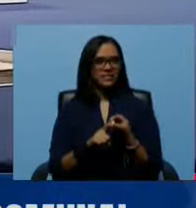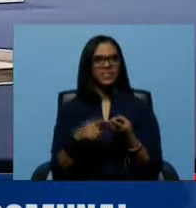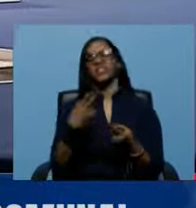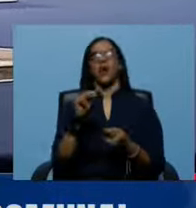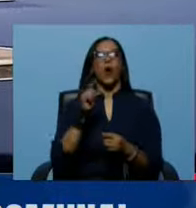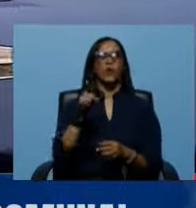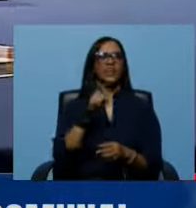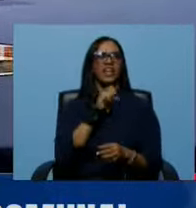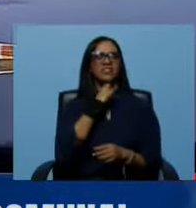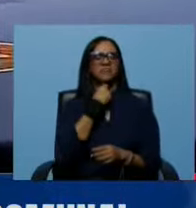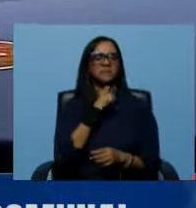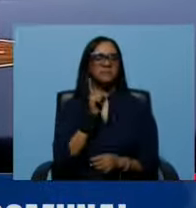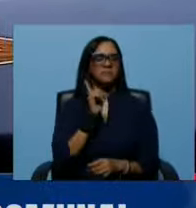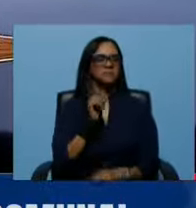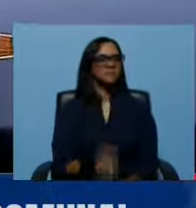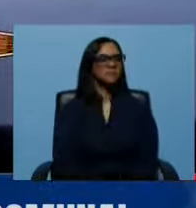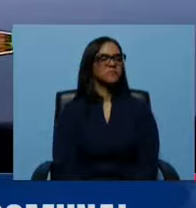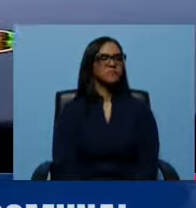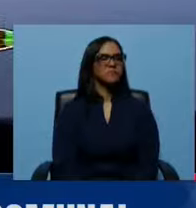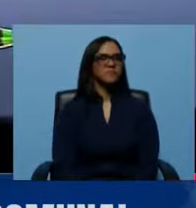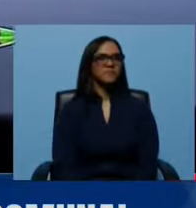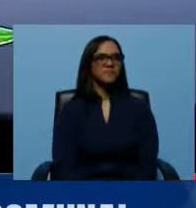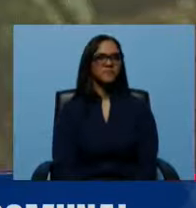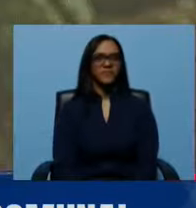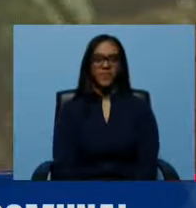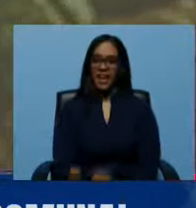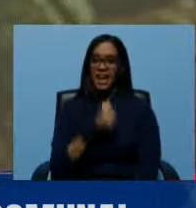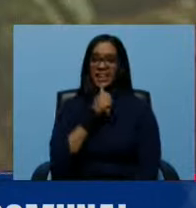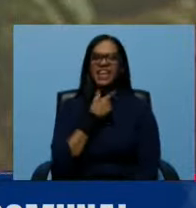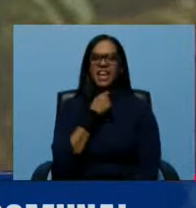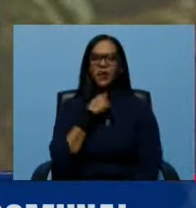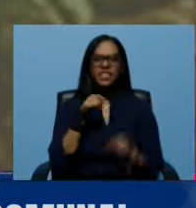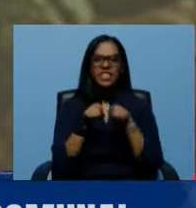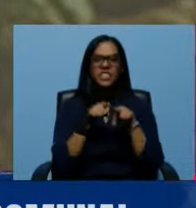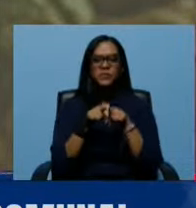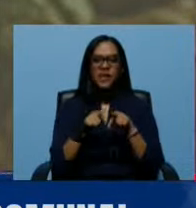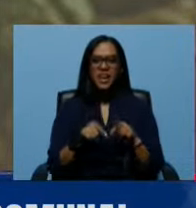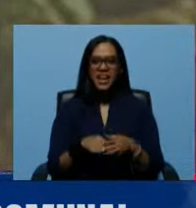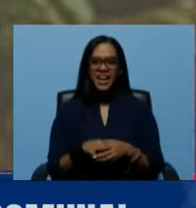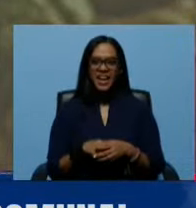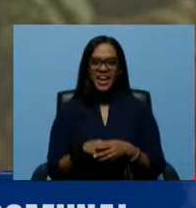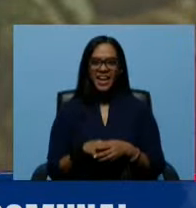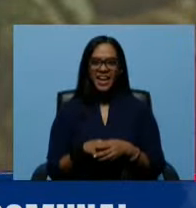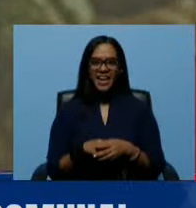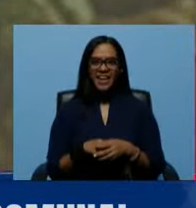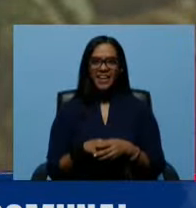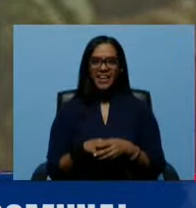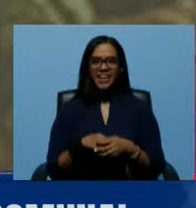no saben guardar secreto. Sí. ¿A quién le gusta el chisme? Sí.